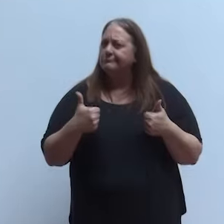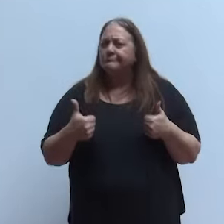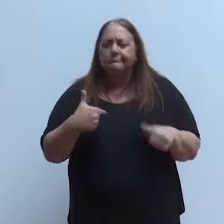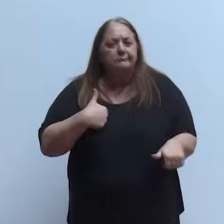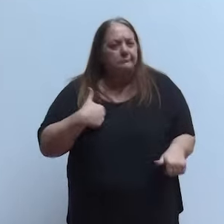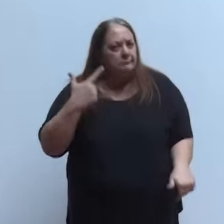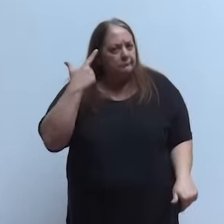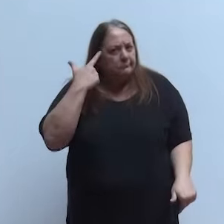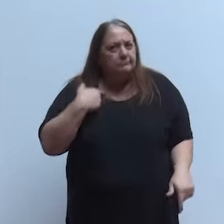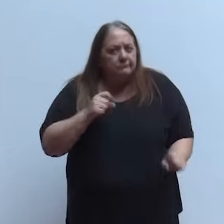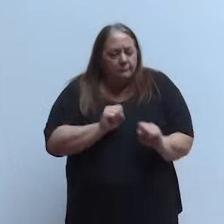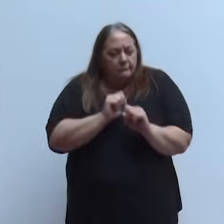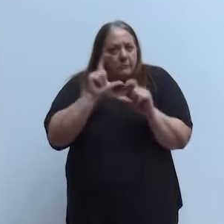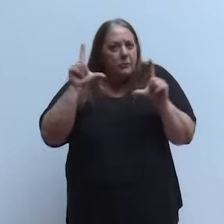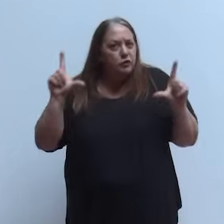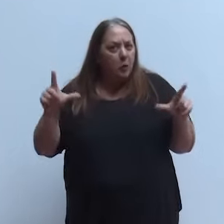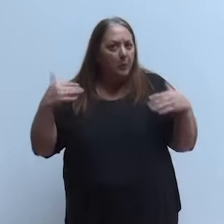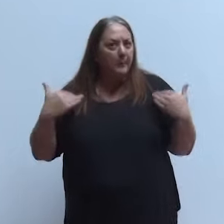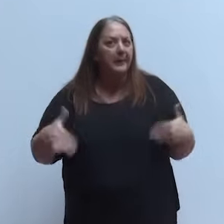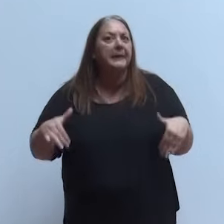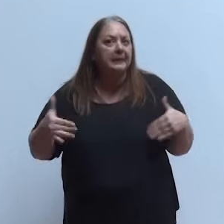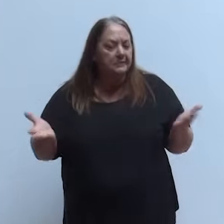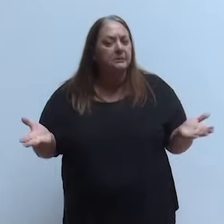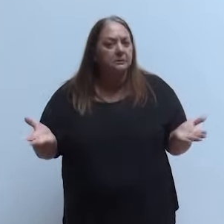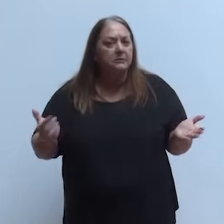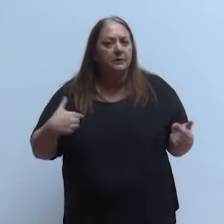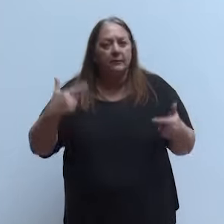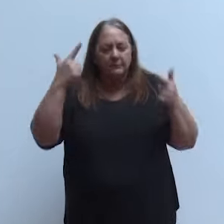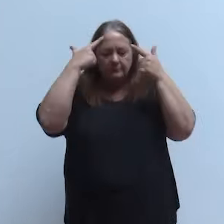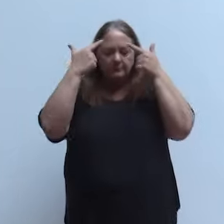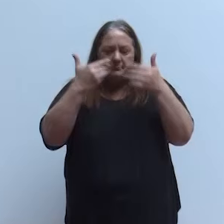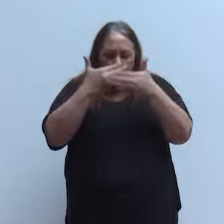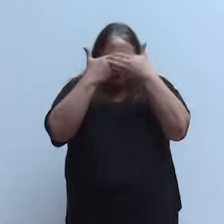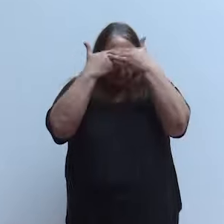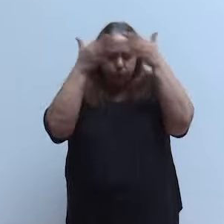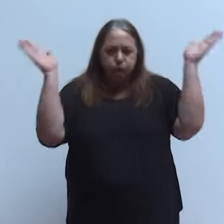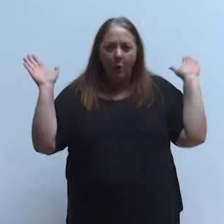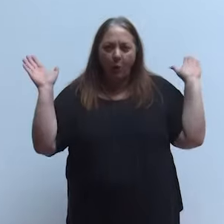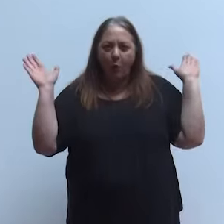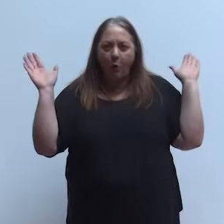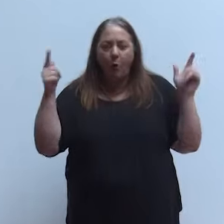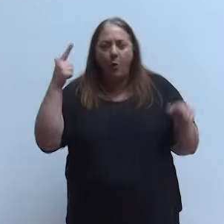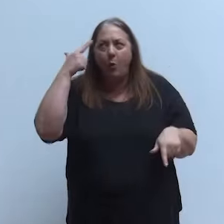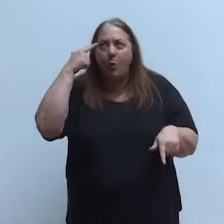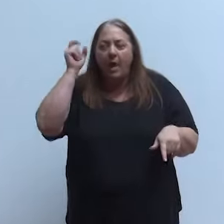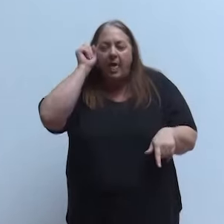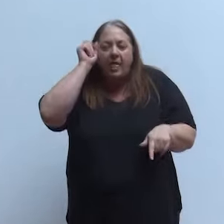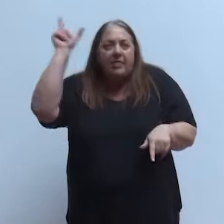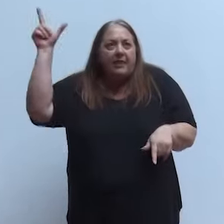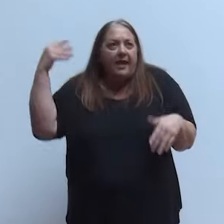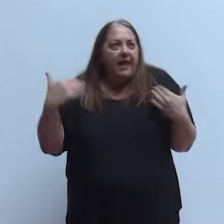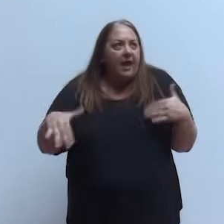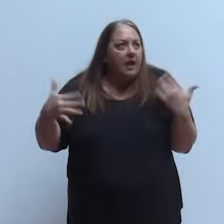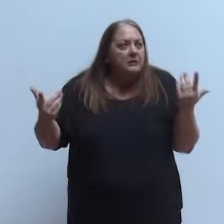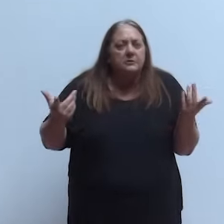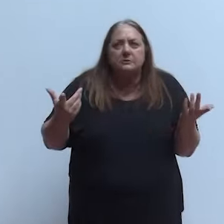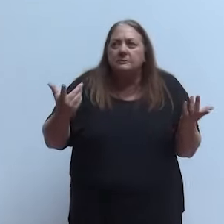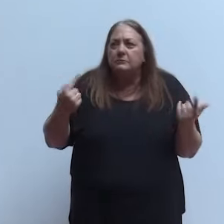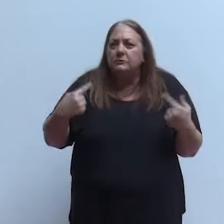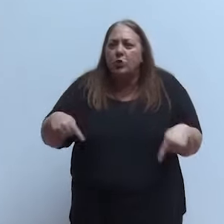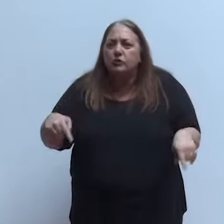me sorprendió y gratamente y me abrió un montón de de ideas y de de de cuestiones para